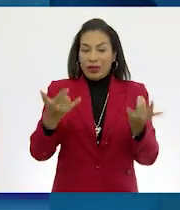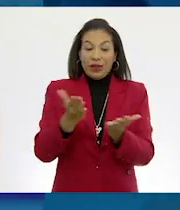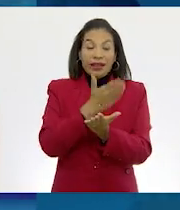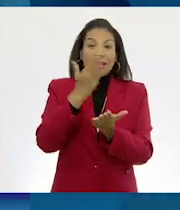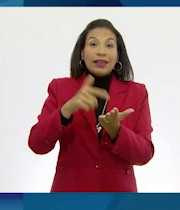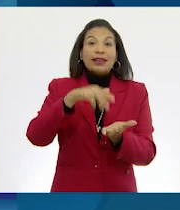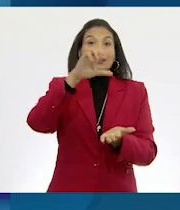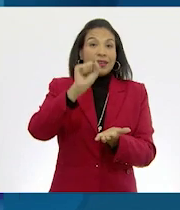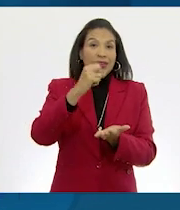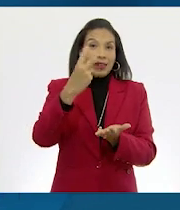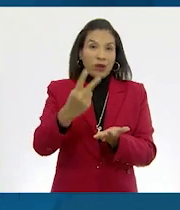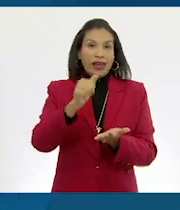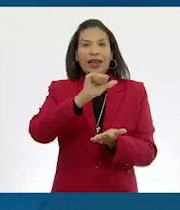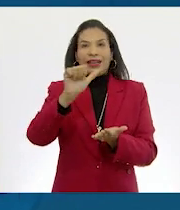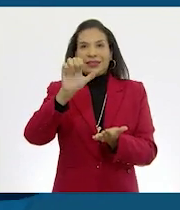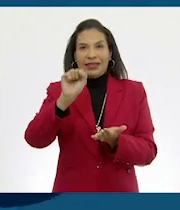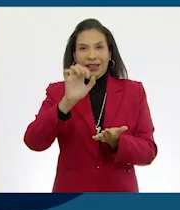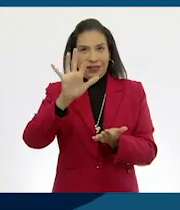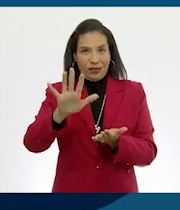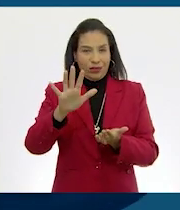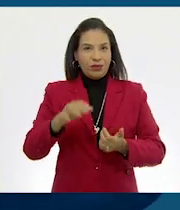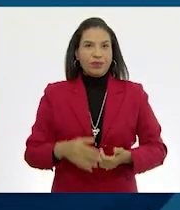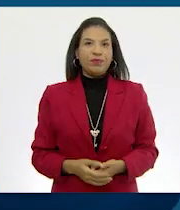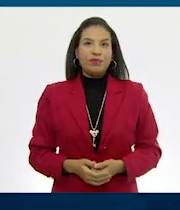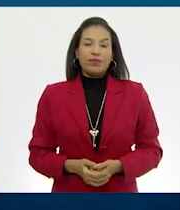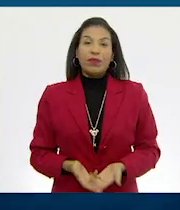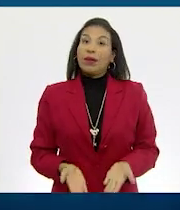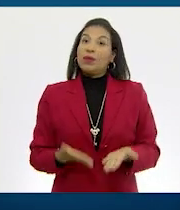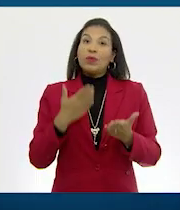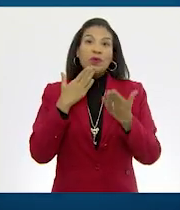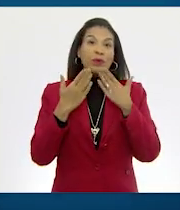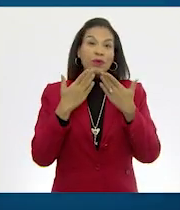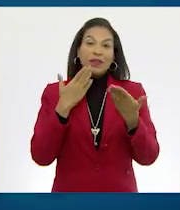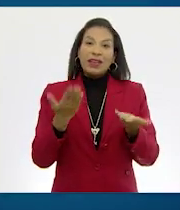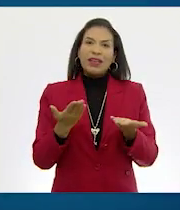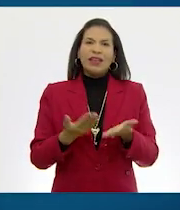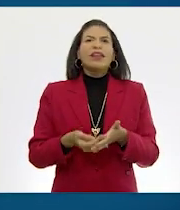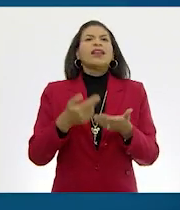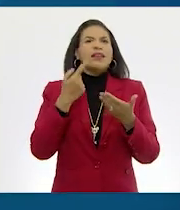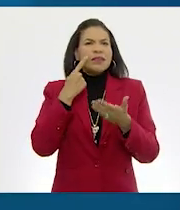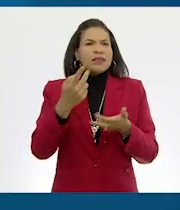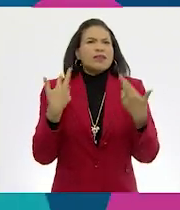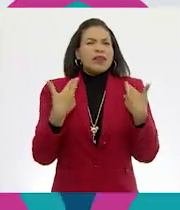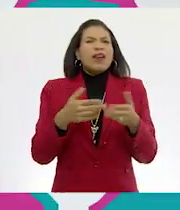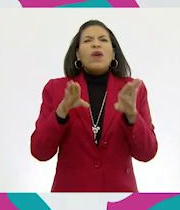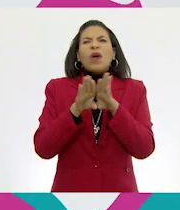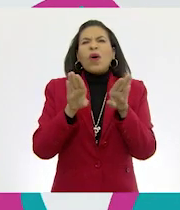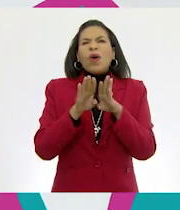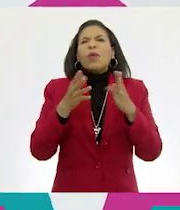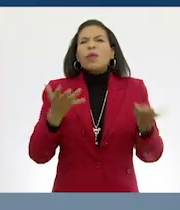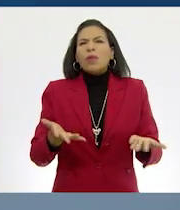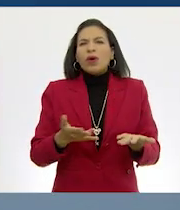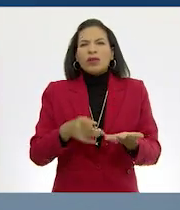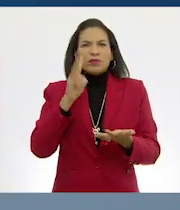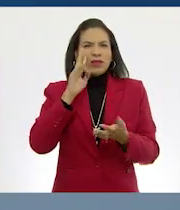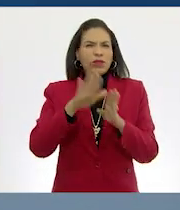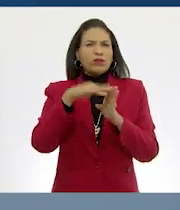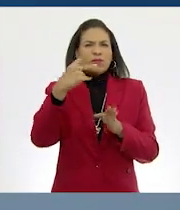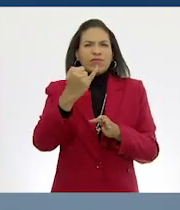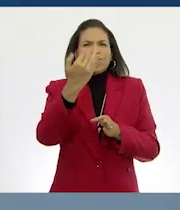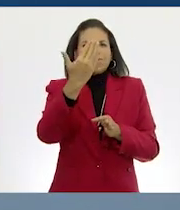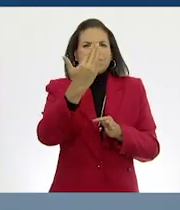páginas 62 a las 65. Muy bien. Ay, a ver, maestra, ¿cómo que una